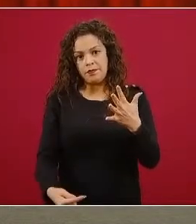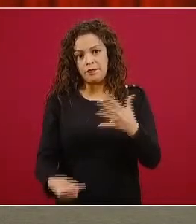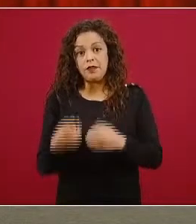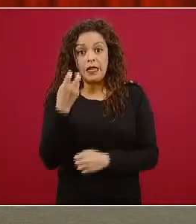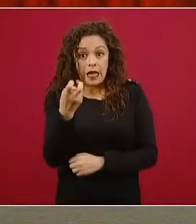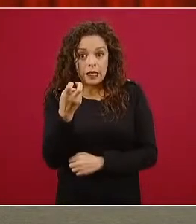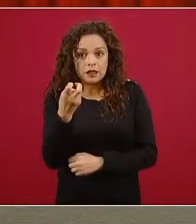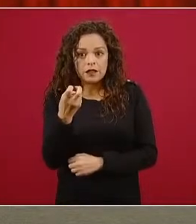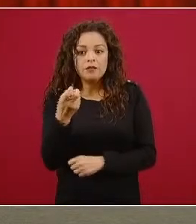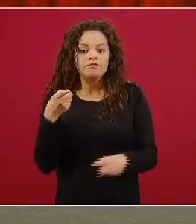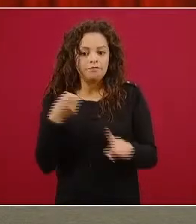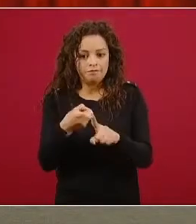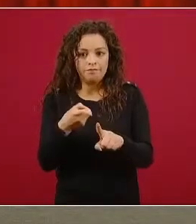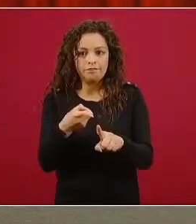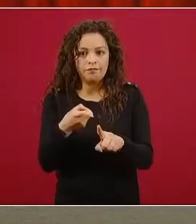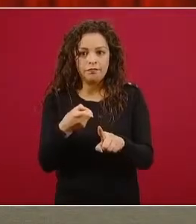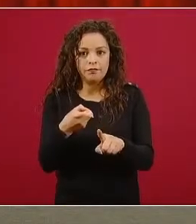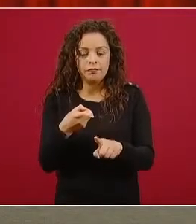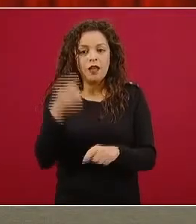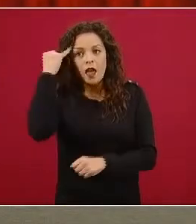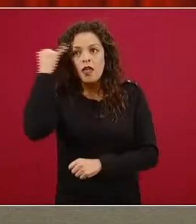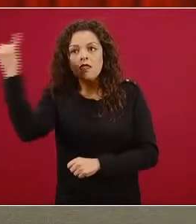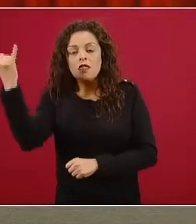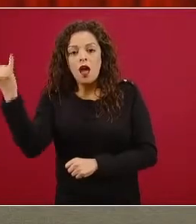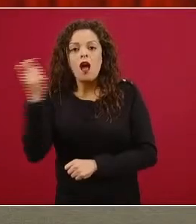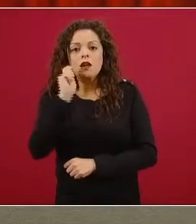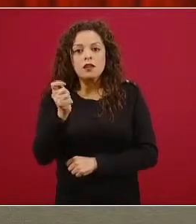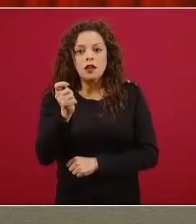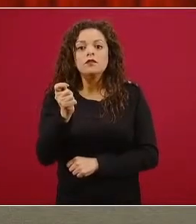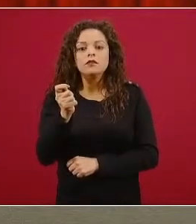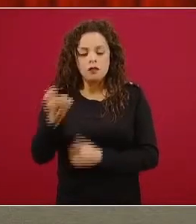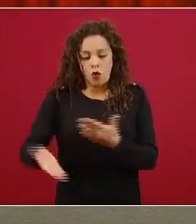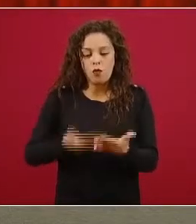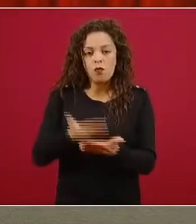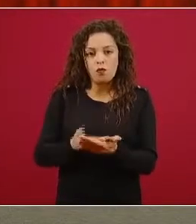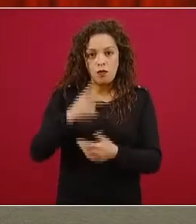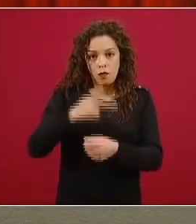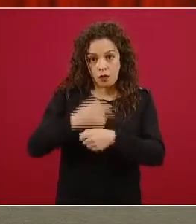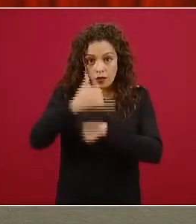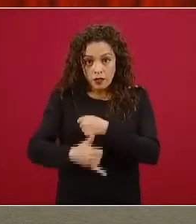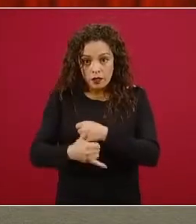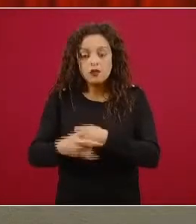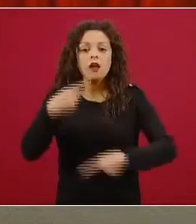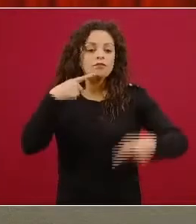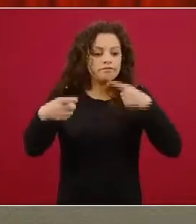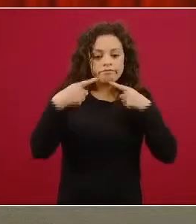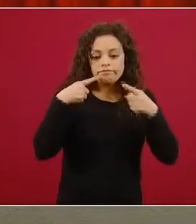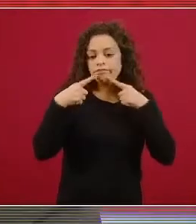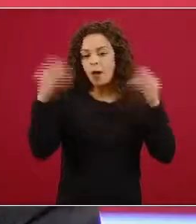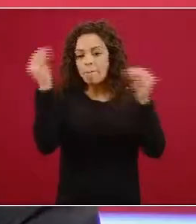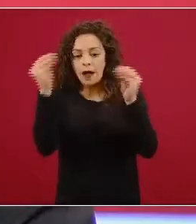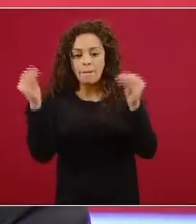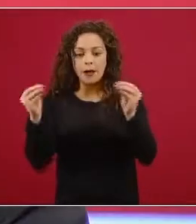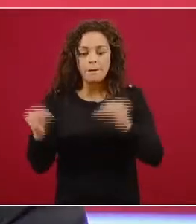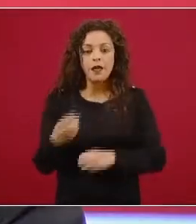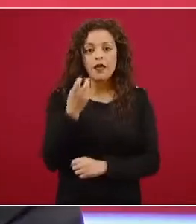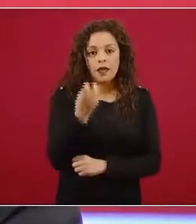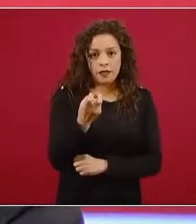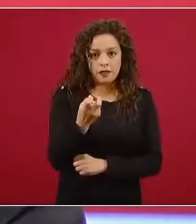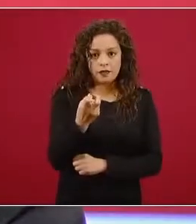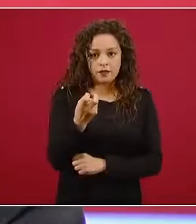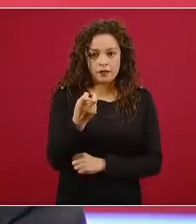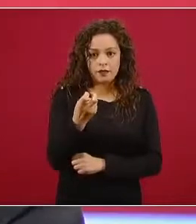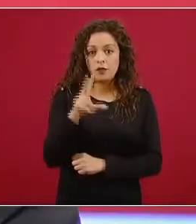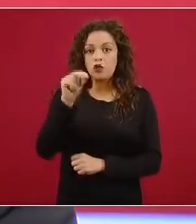punto. El punto es un debate de ideas, un debate de proyectos. Ese es el punto. No es un señalamiento